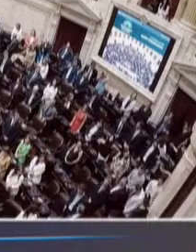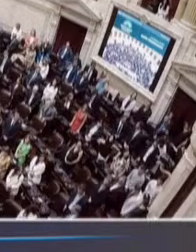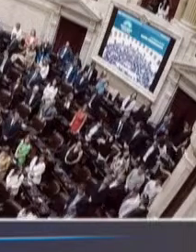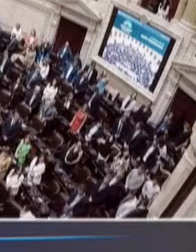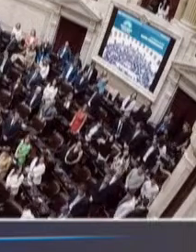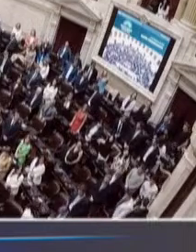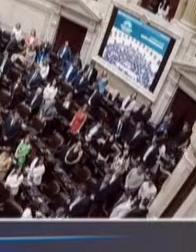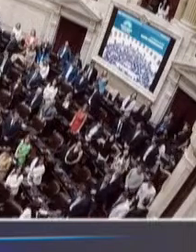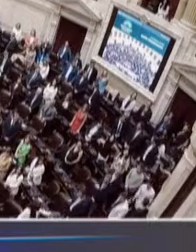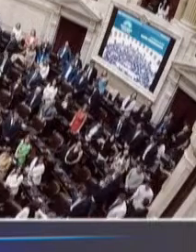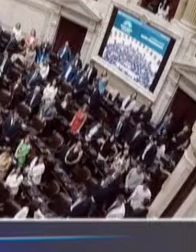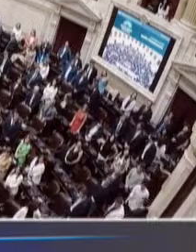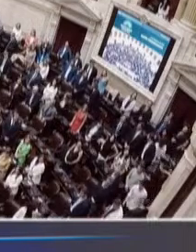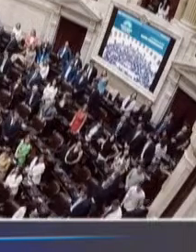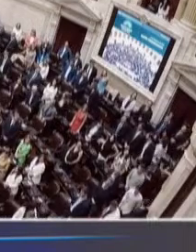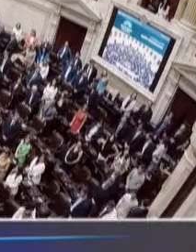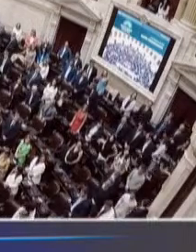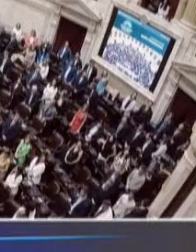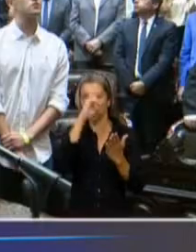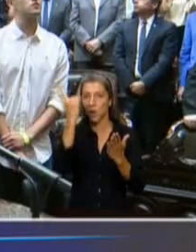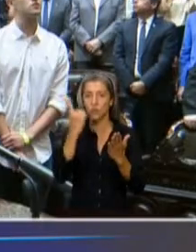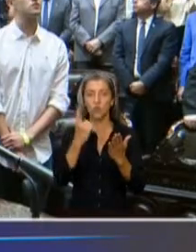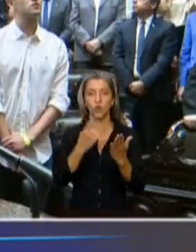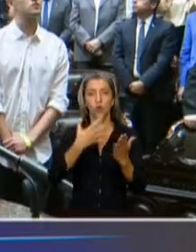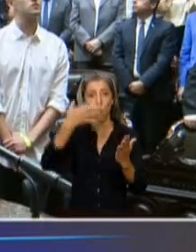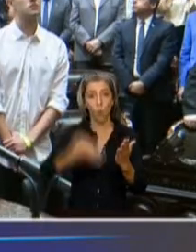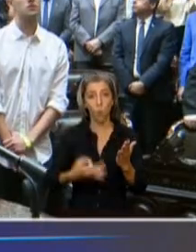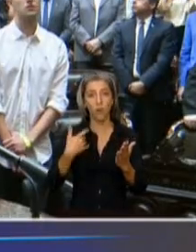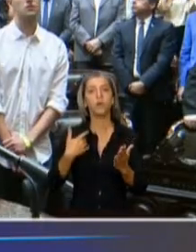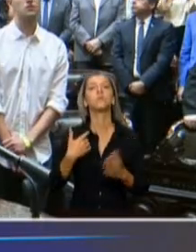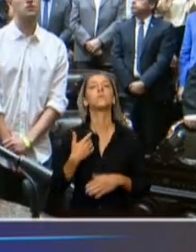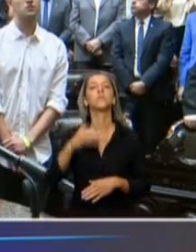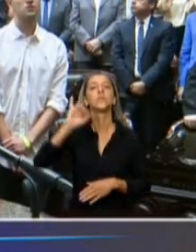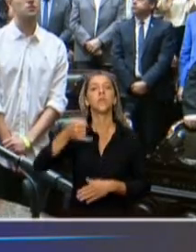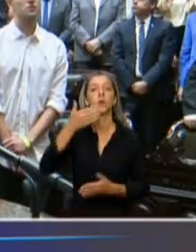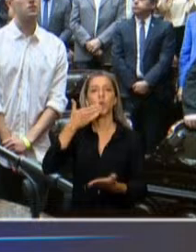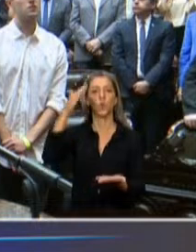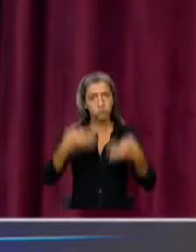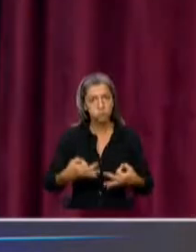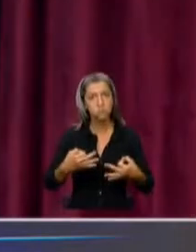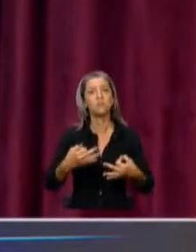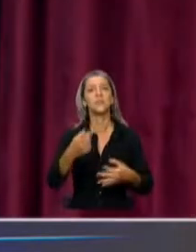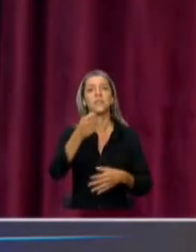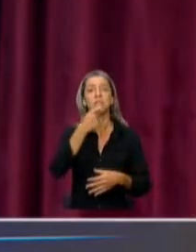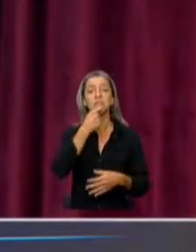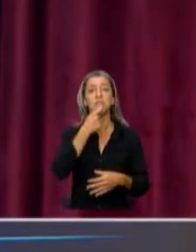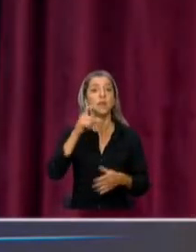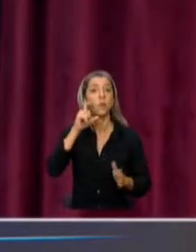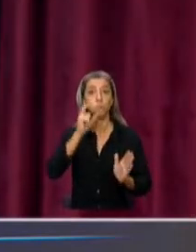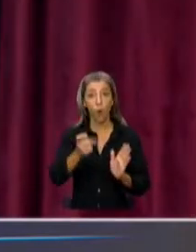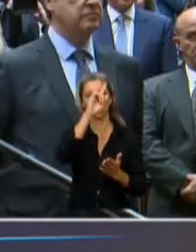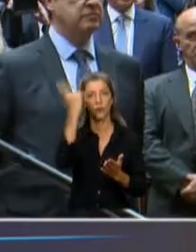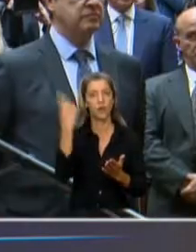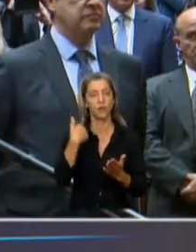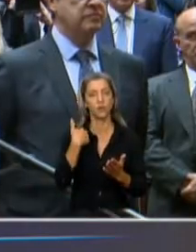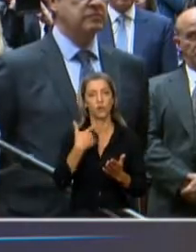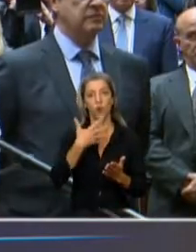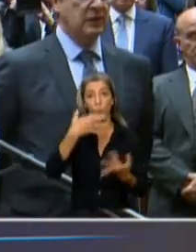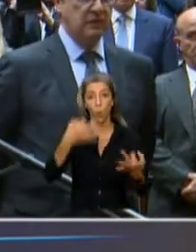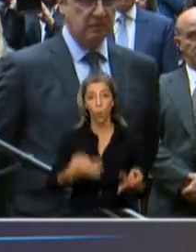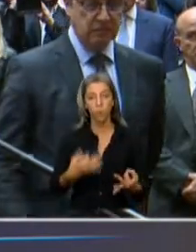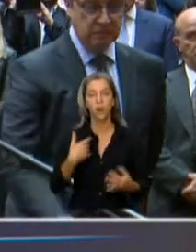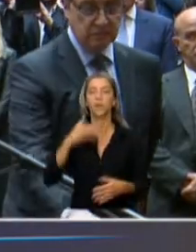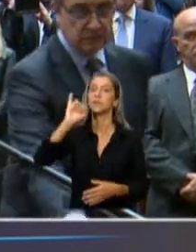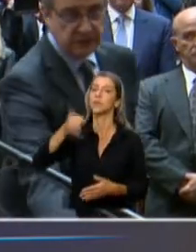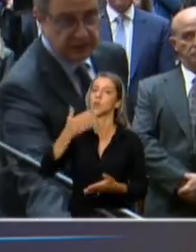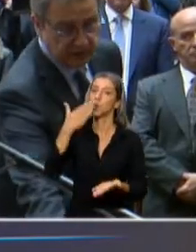los que juraron y todos trajeron algún familiar, alguna hinchada. Estaban todos los balcones estaban